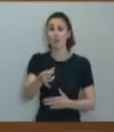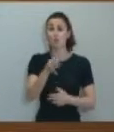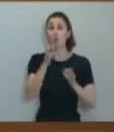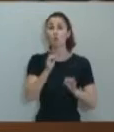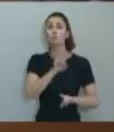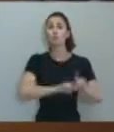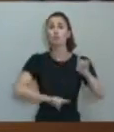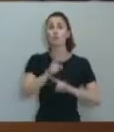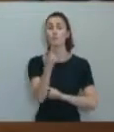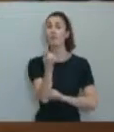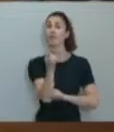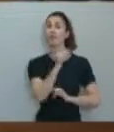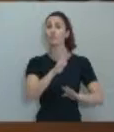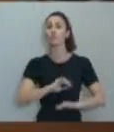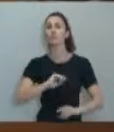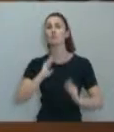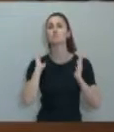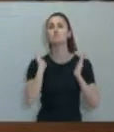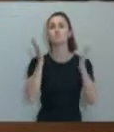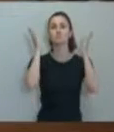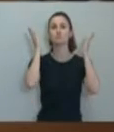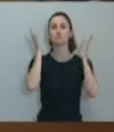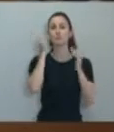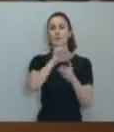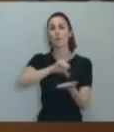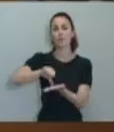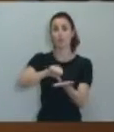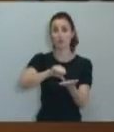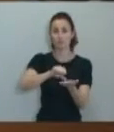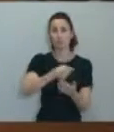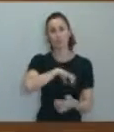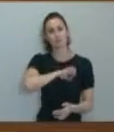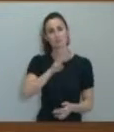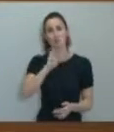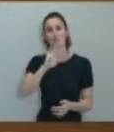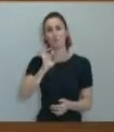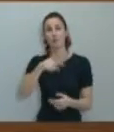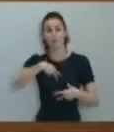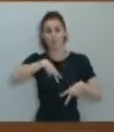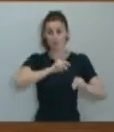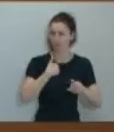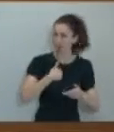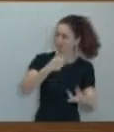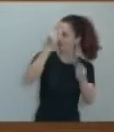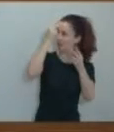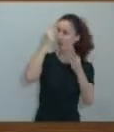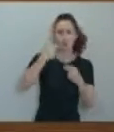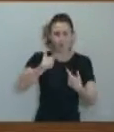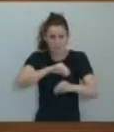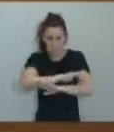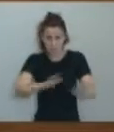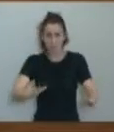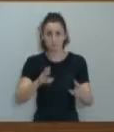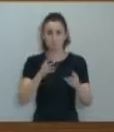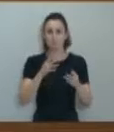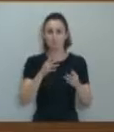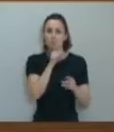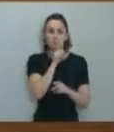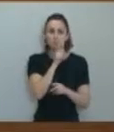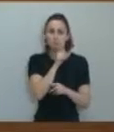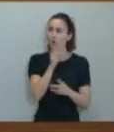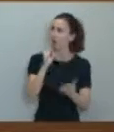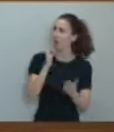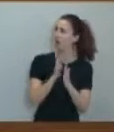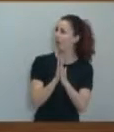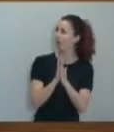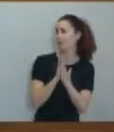bancario, sobre los ciudadanos. Eso lo van a pagar los españoles. Su tiempo ha concluido. Oye, voy acabando, señor presidente. No, ha concluido su tiempo. Bueno, solo le